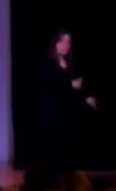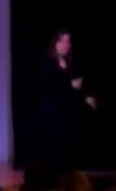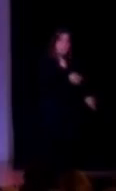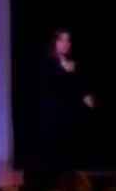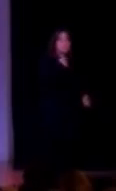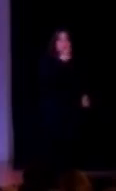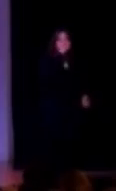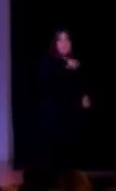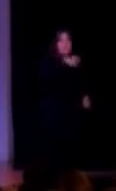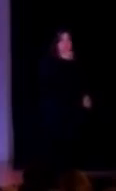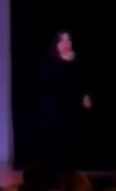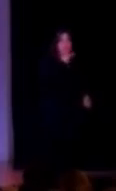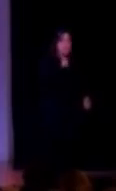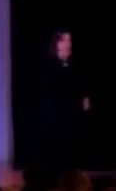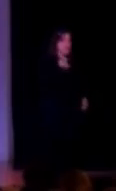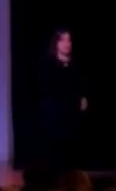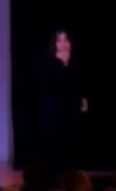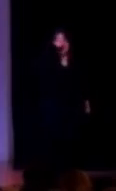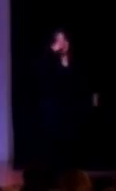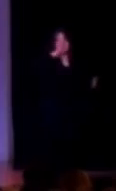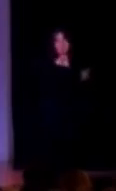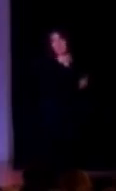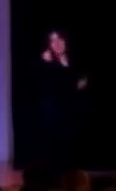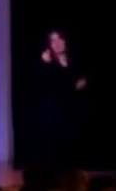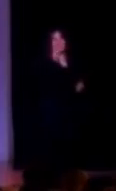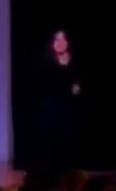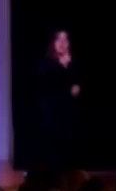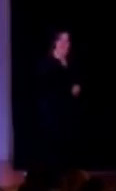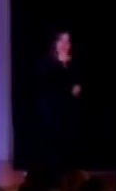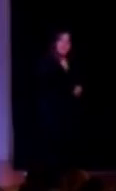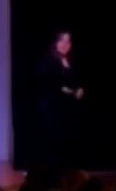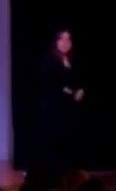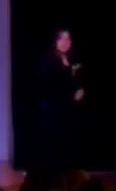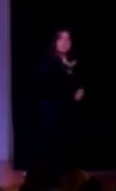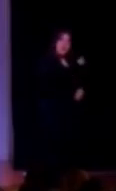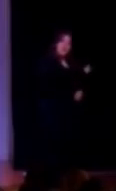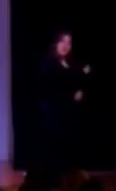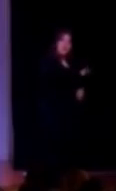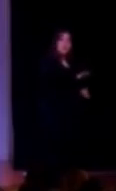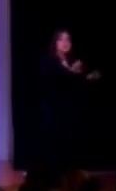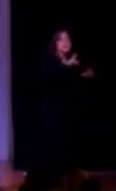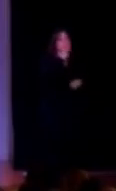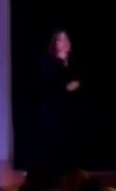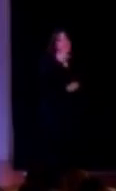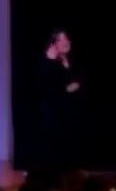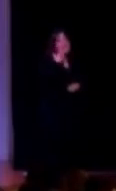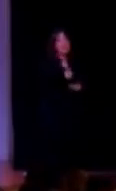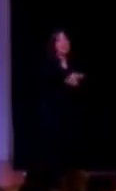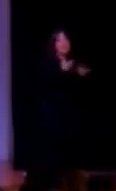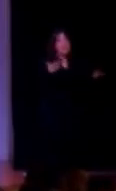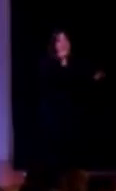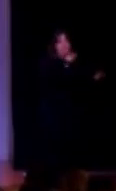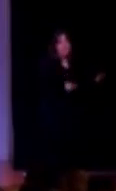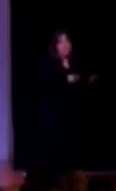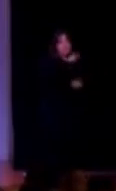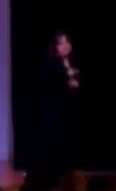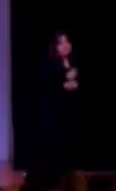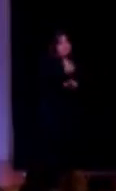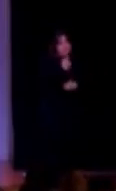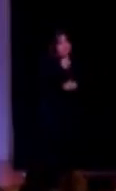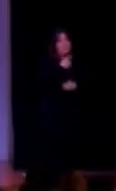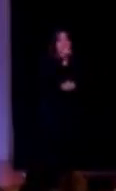muy ético ni con ser muy empático. Tengo que saber poner una inyección intravenosa. Pero requiere que tengamos confianza íntima en la persona,